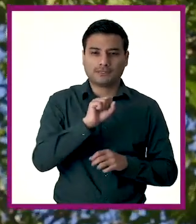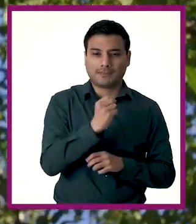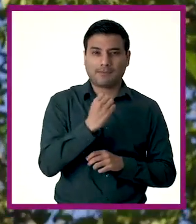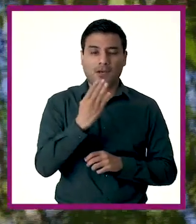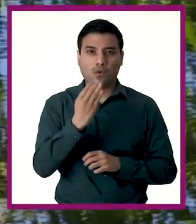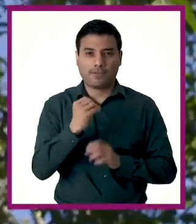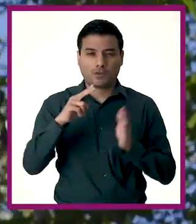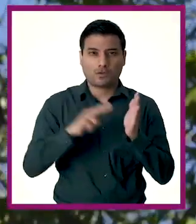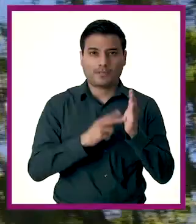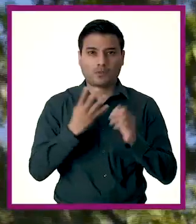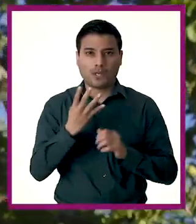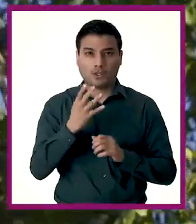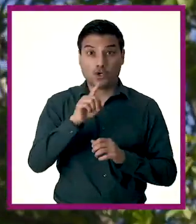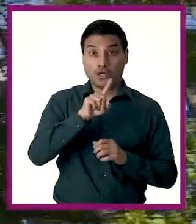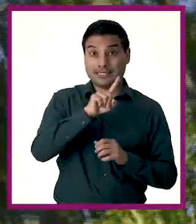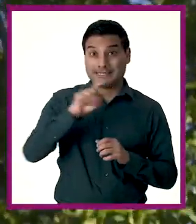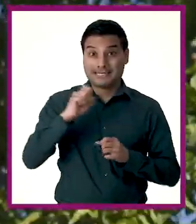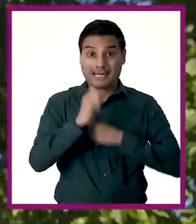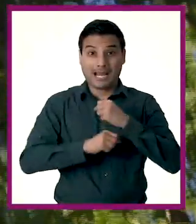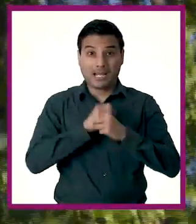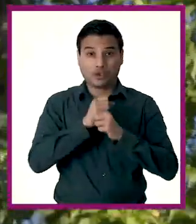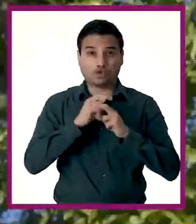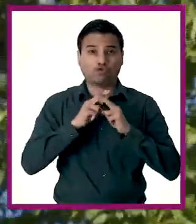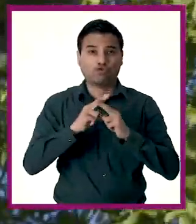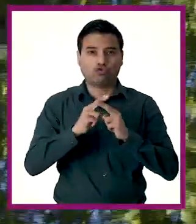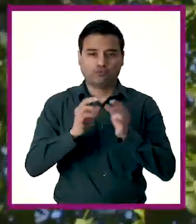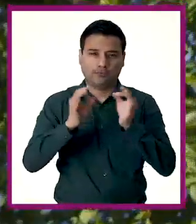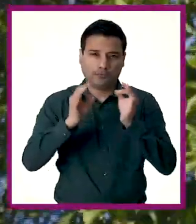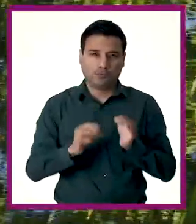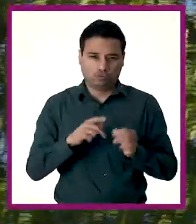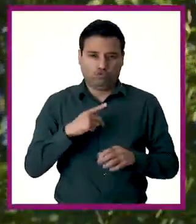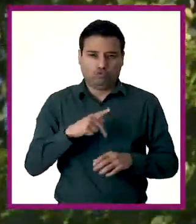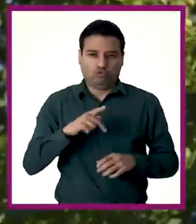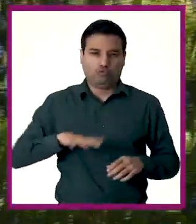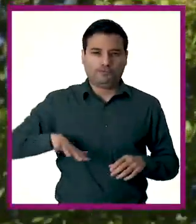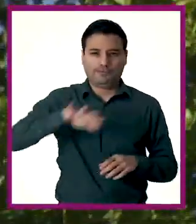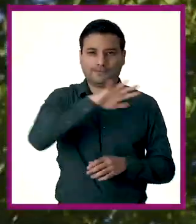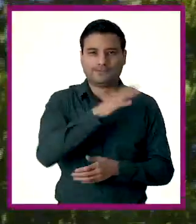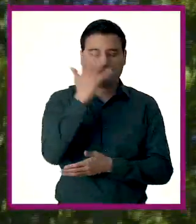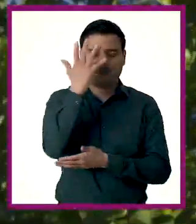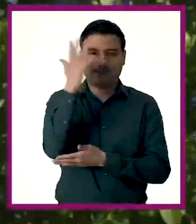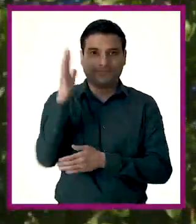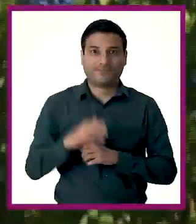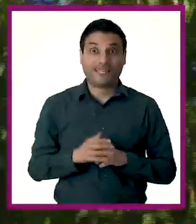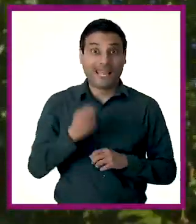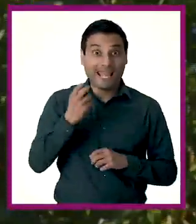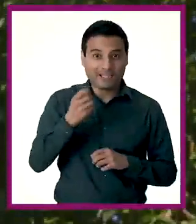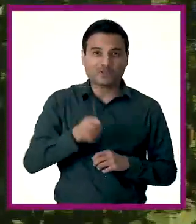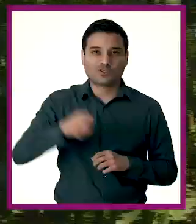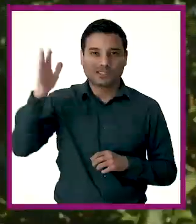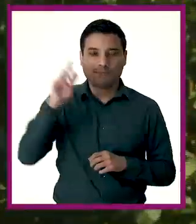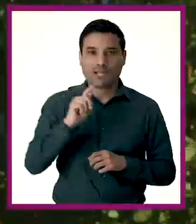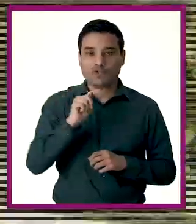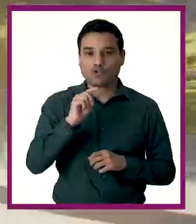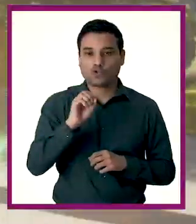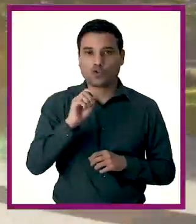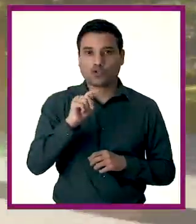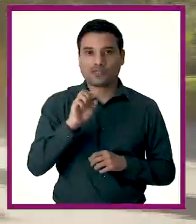septiembre 9 del 2004 en celebración de los 100 años del aniversario del Botchart Gardens. Este es un